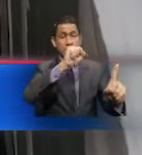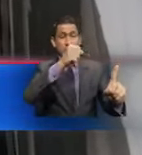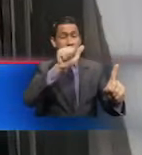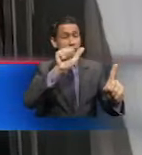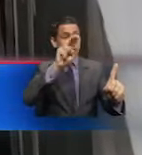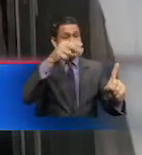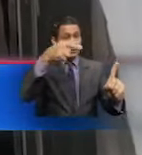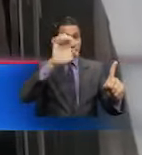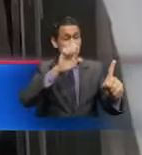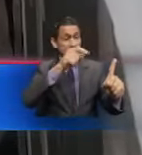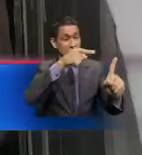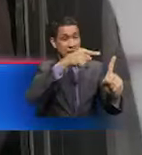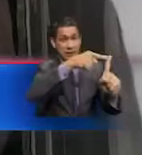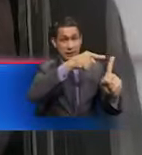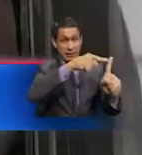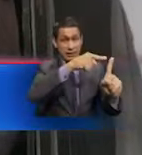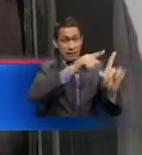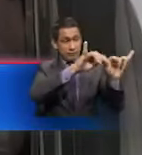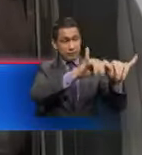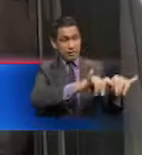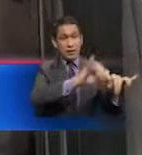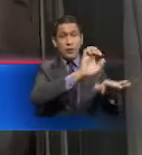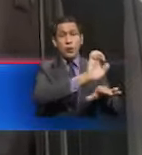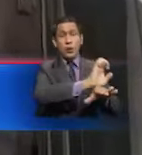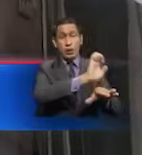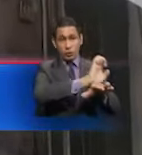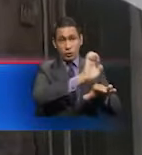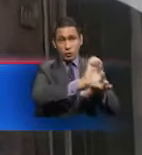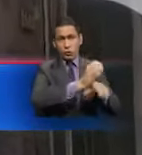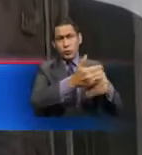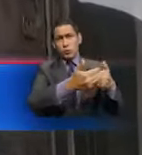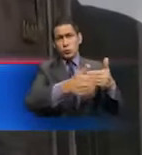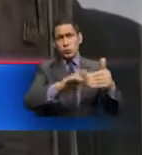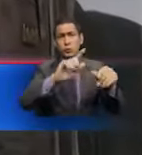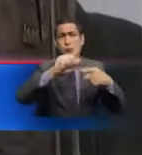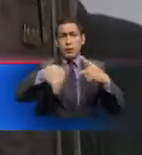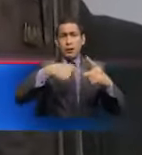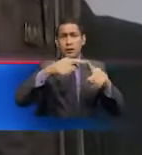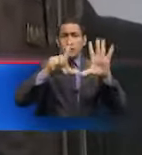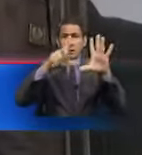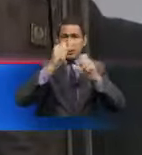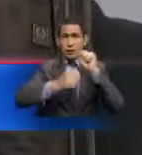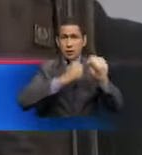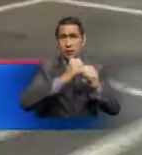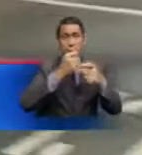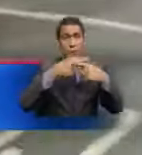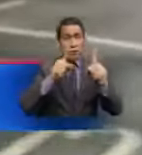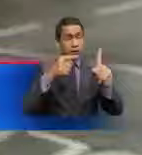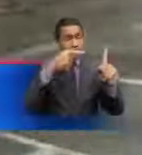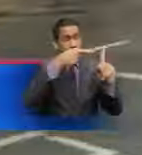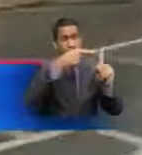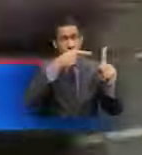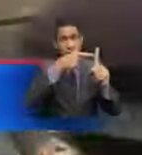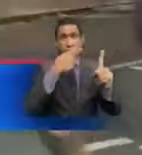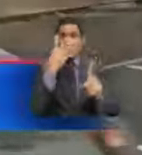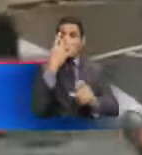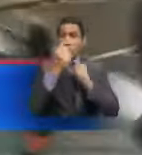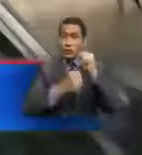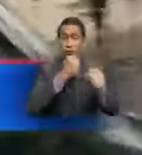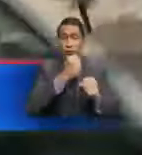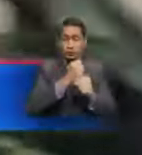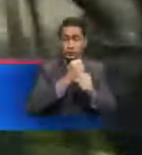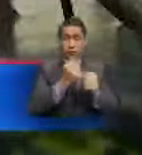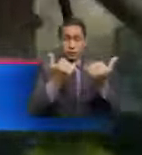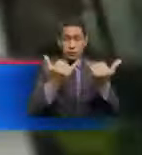había refugiado para evitar ser extraditado a Suecia por acusaciones de agresión sexual. El australiano lleva 4 años en la prisión de